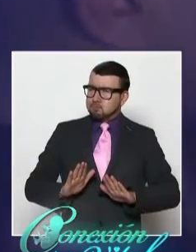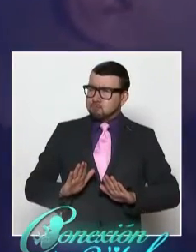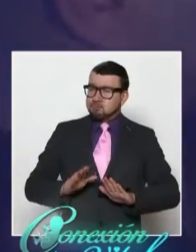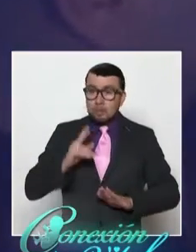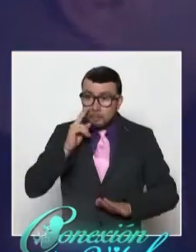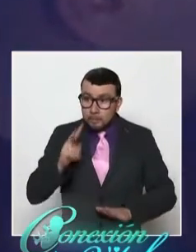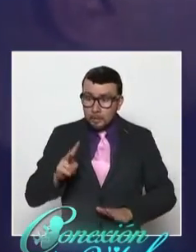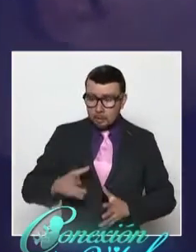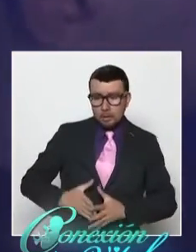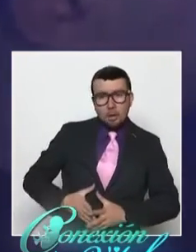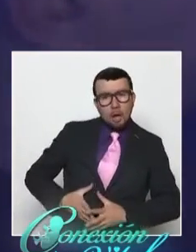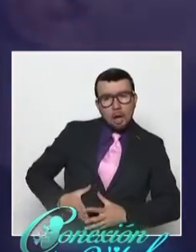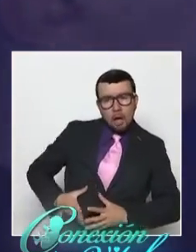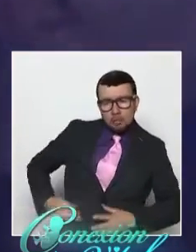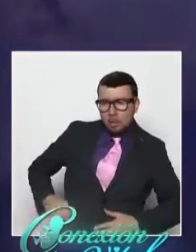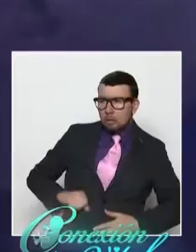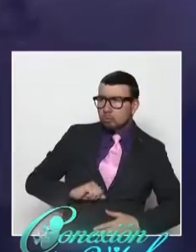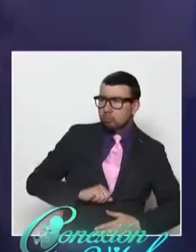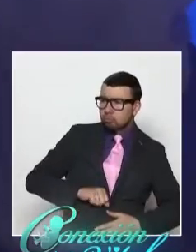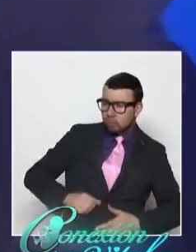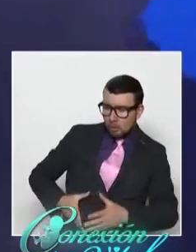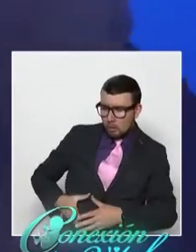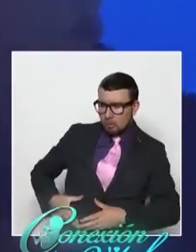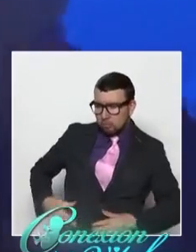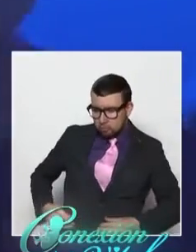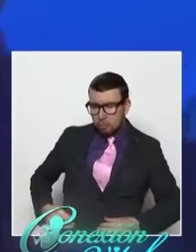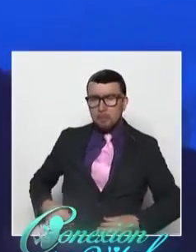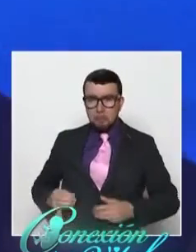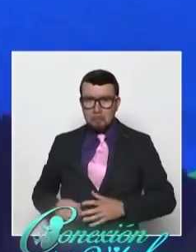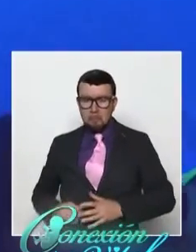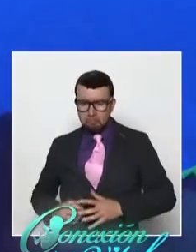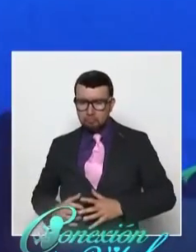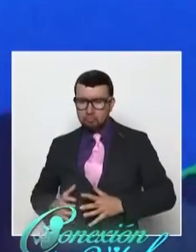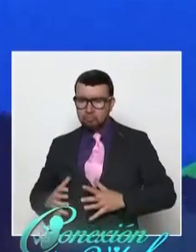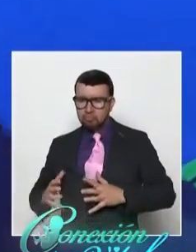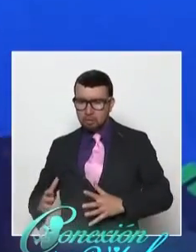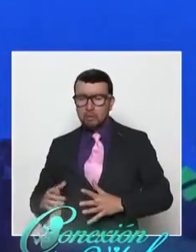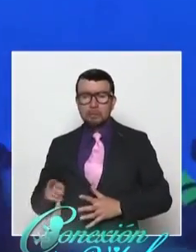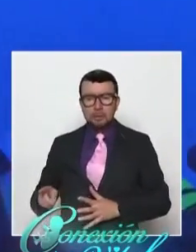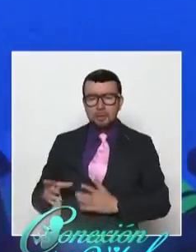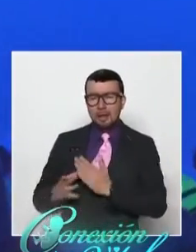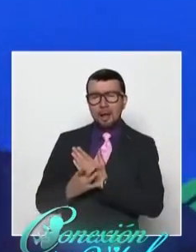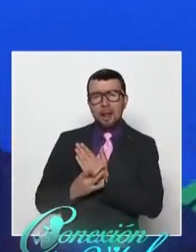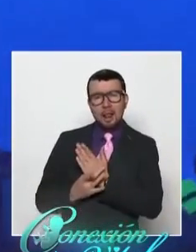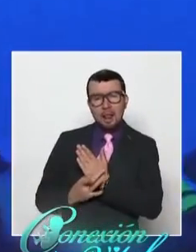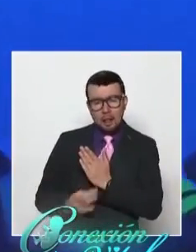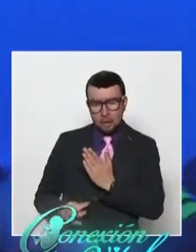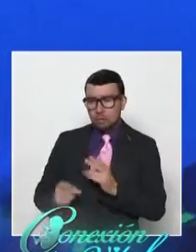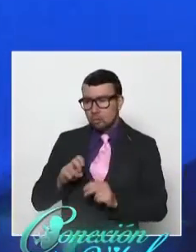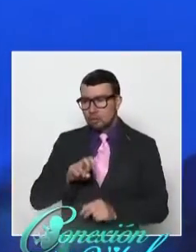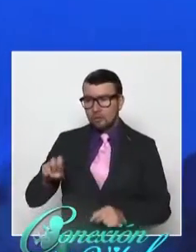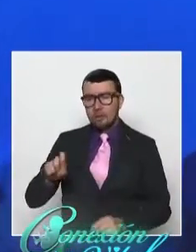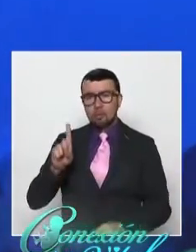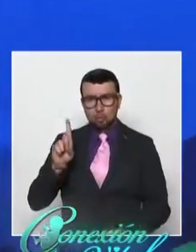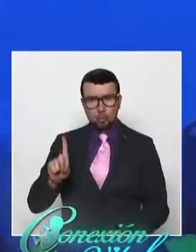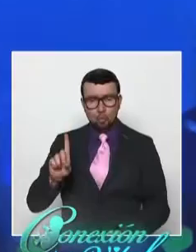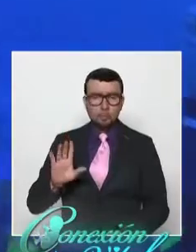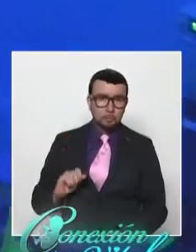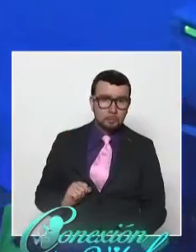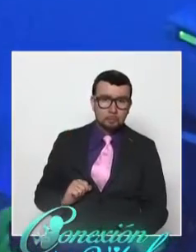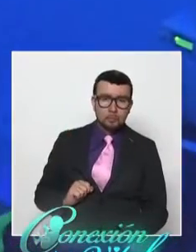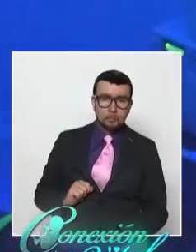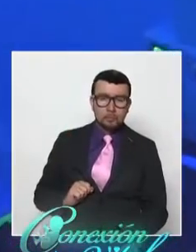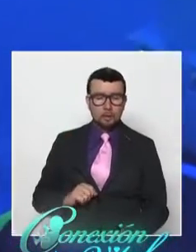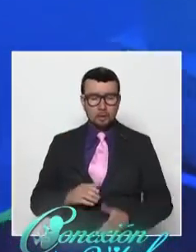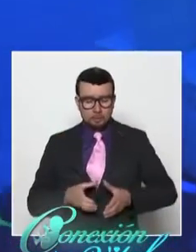el hígado, tiene un ligero aumento de la colinicidad, es un hígado graso en un grado 1. ¿Sí? Vamos a ver aquí